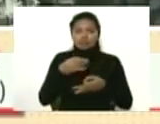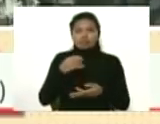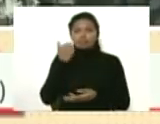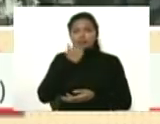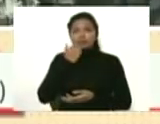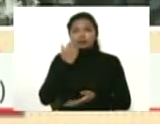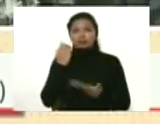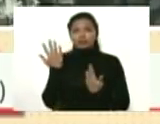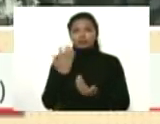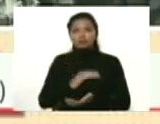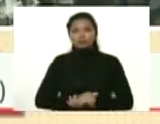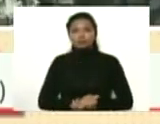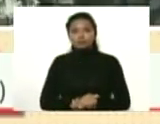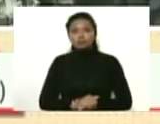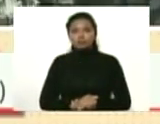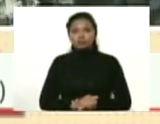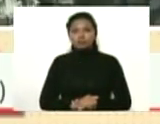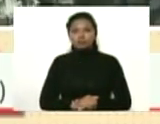Adelante.